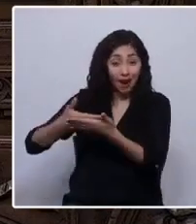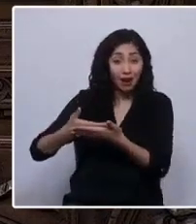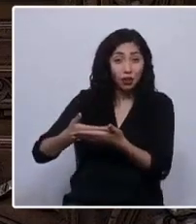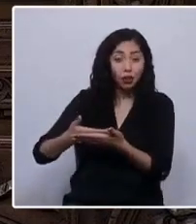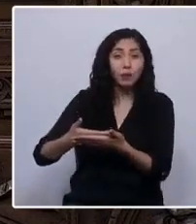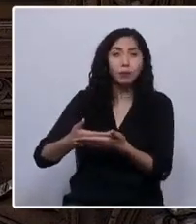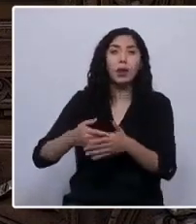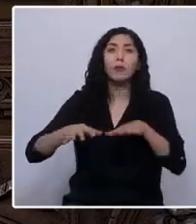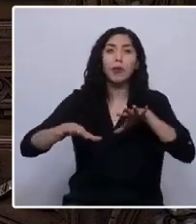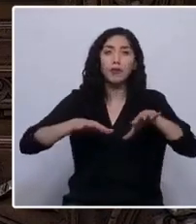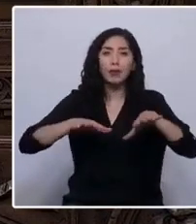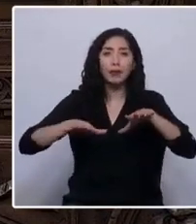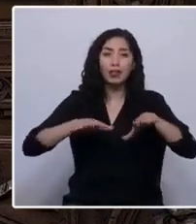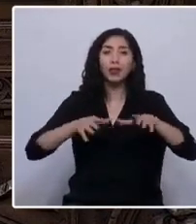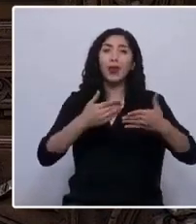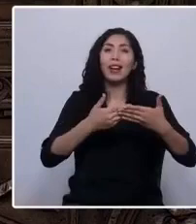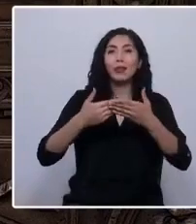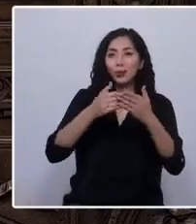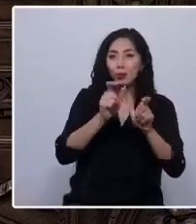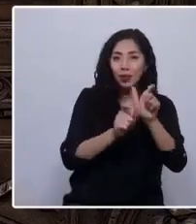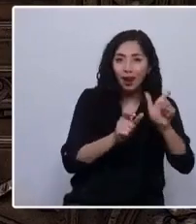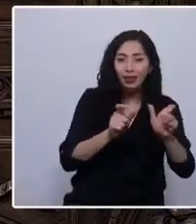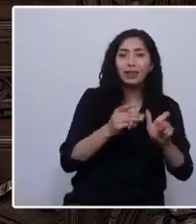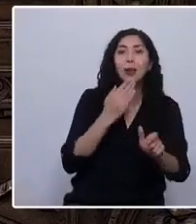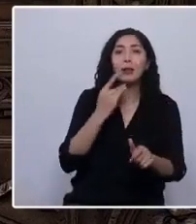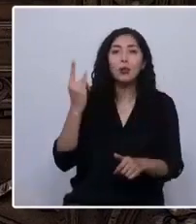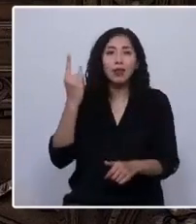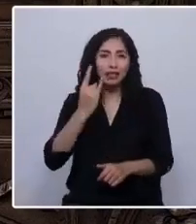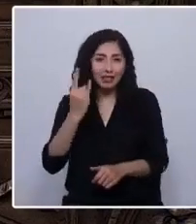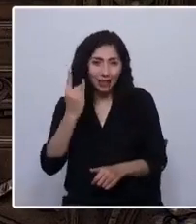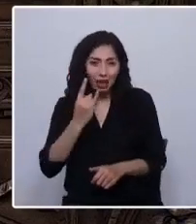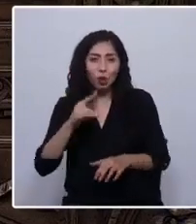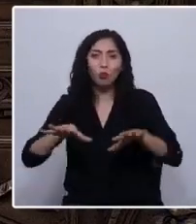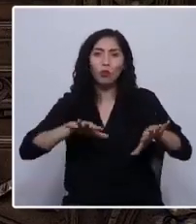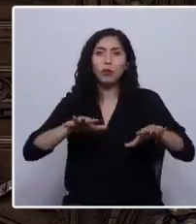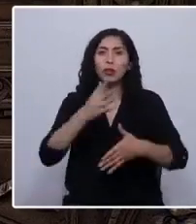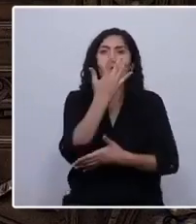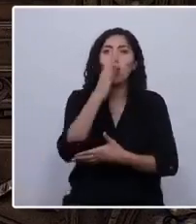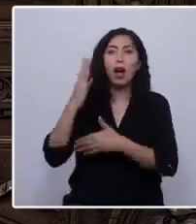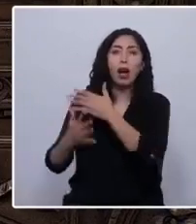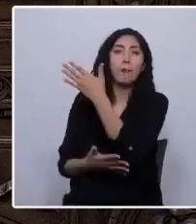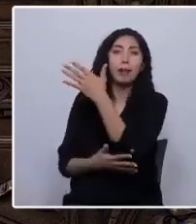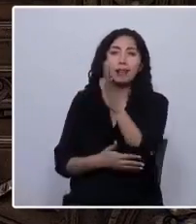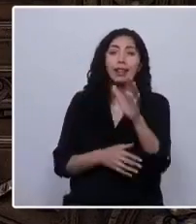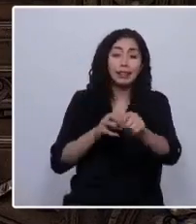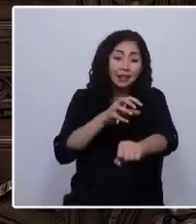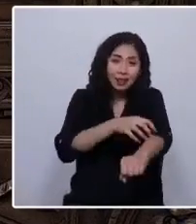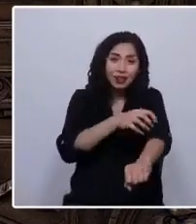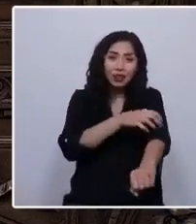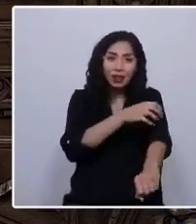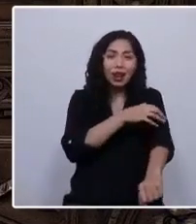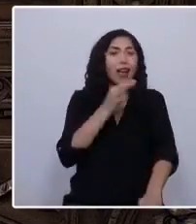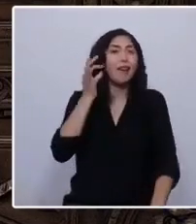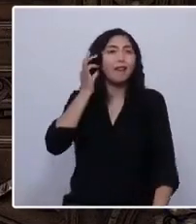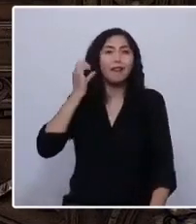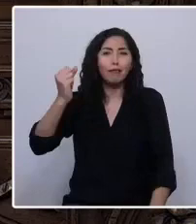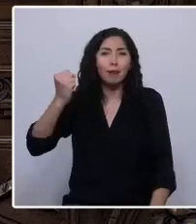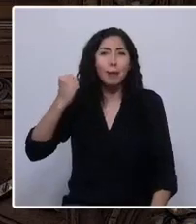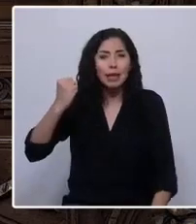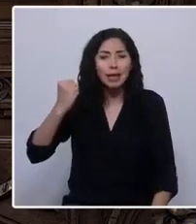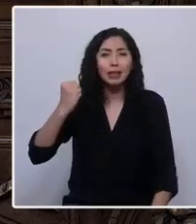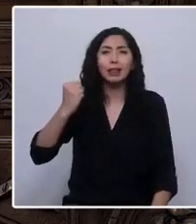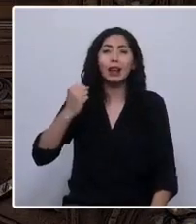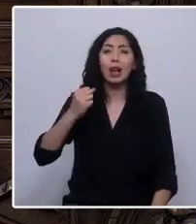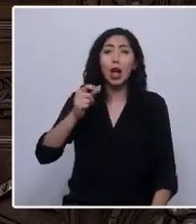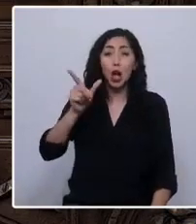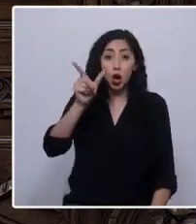los pingüinos, los universitarios, los movimientos ambientalistas regionales, las feministas, el